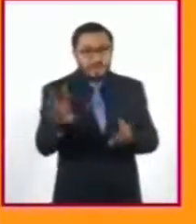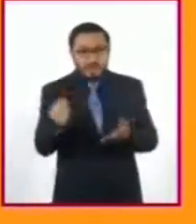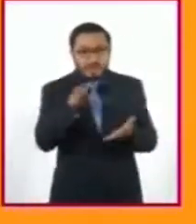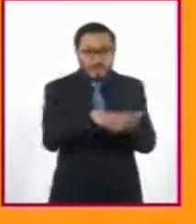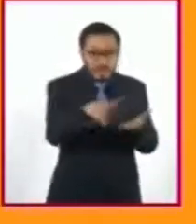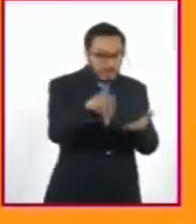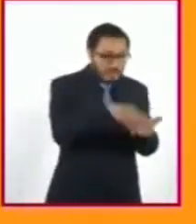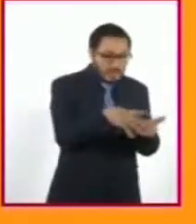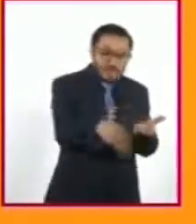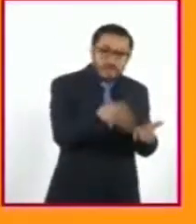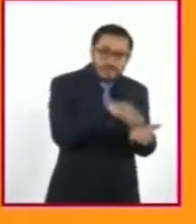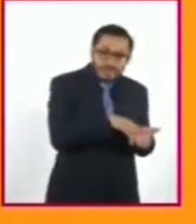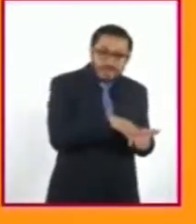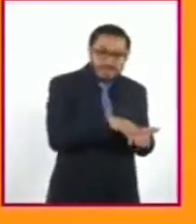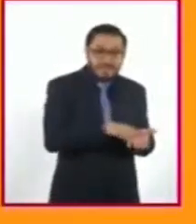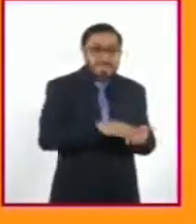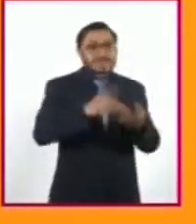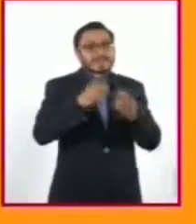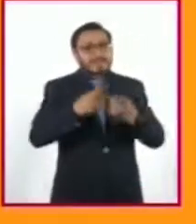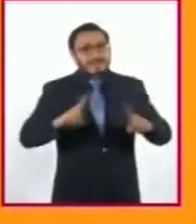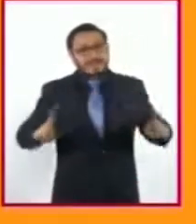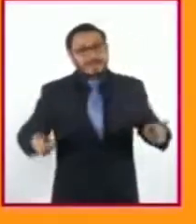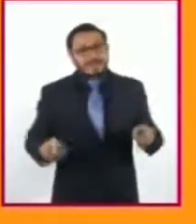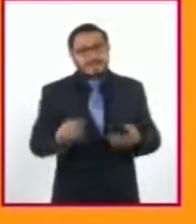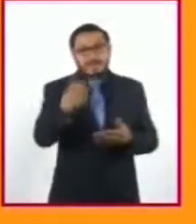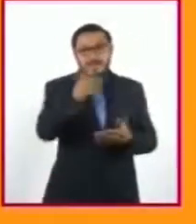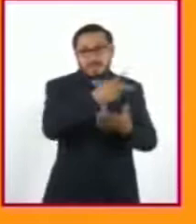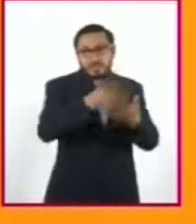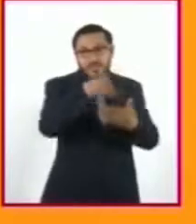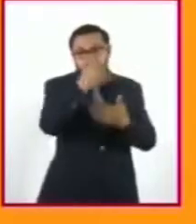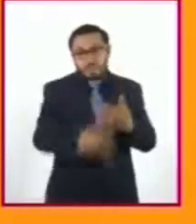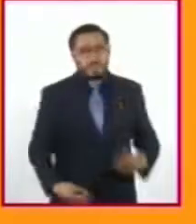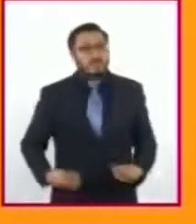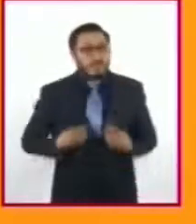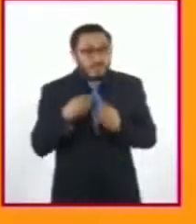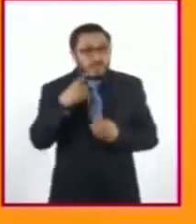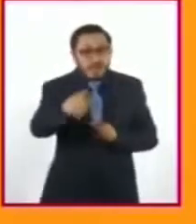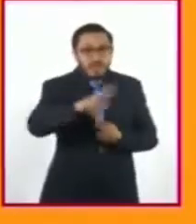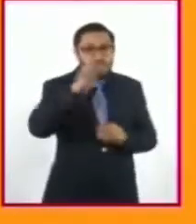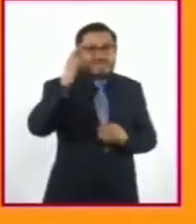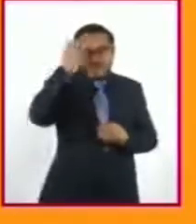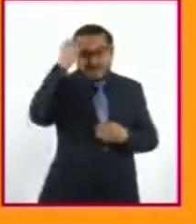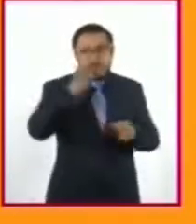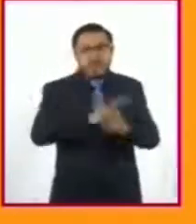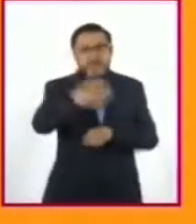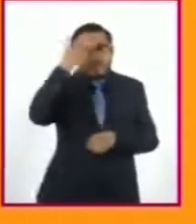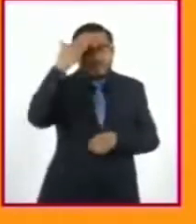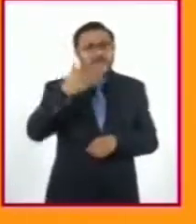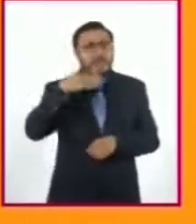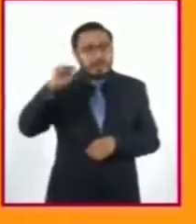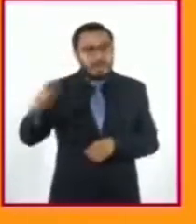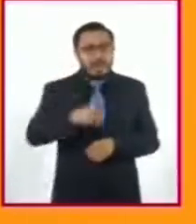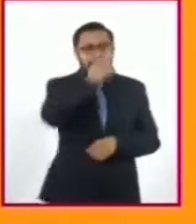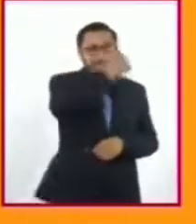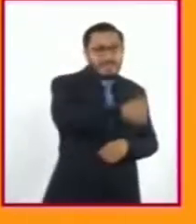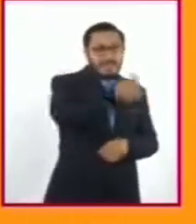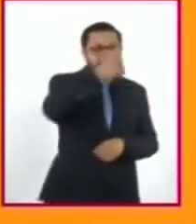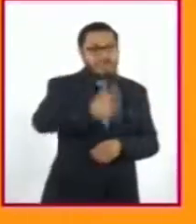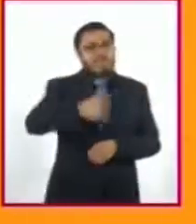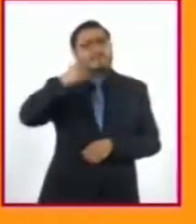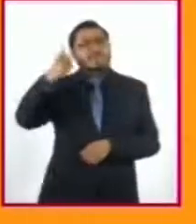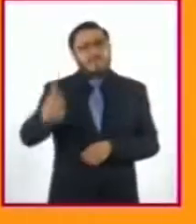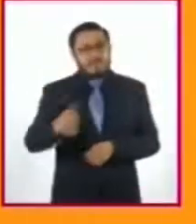Al diseñar o elaborar un proyecto de vida, deben considerar su potencial en cada uno de los ámbitos